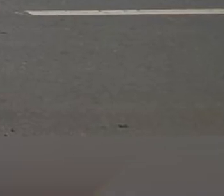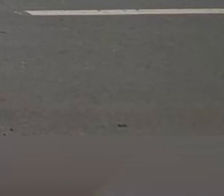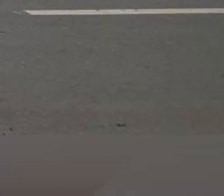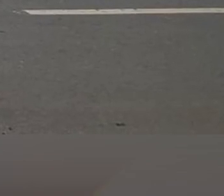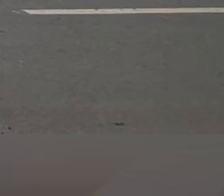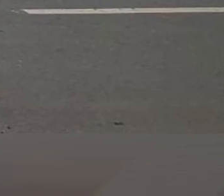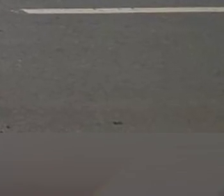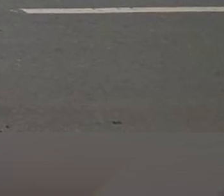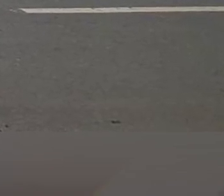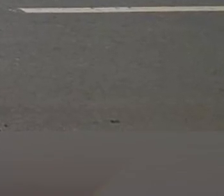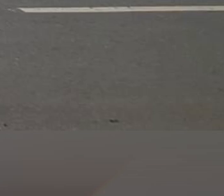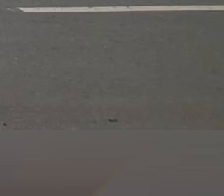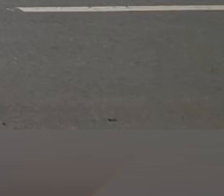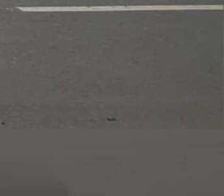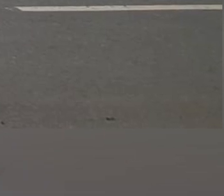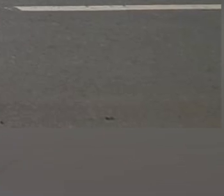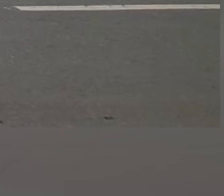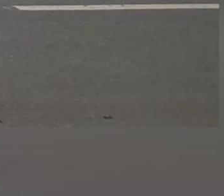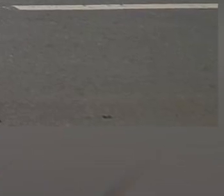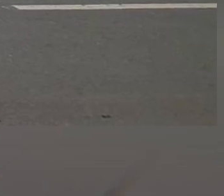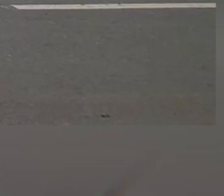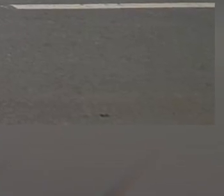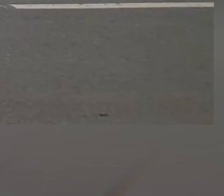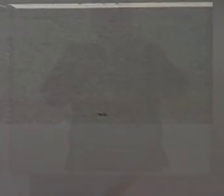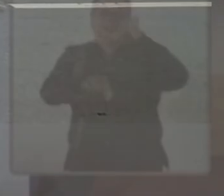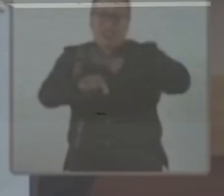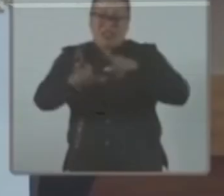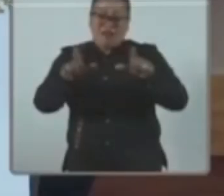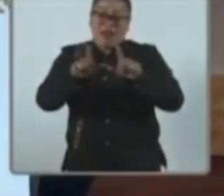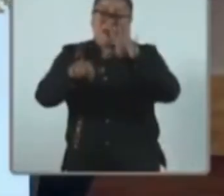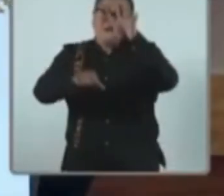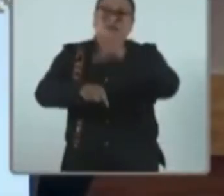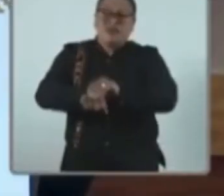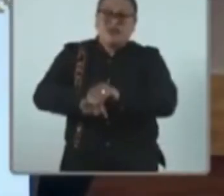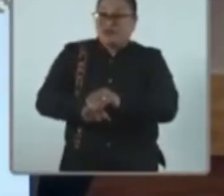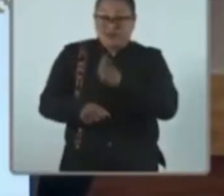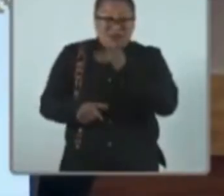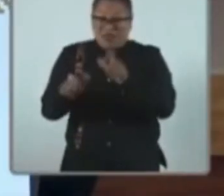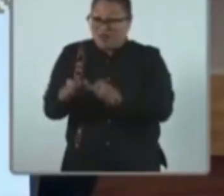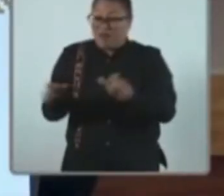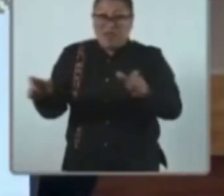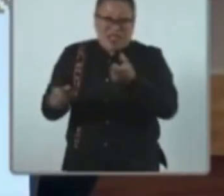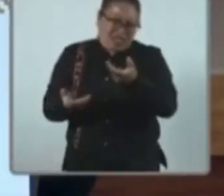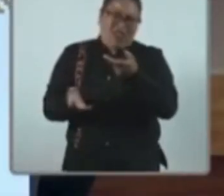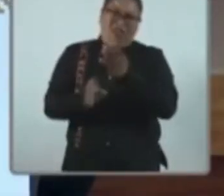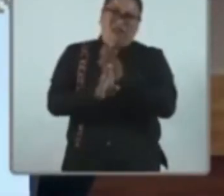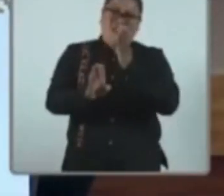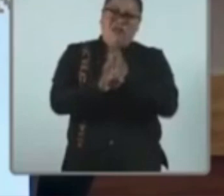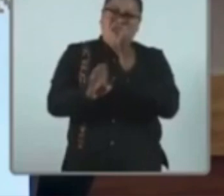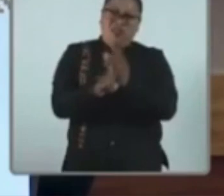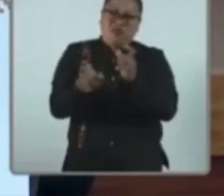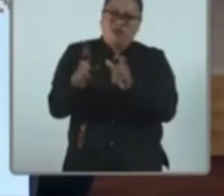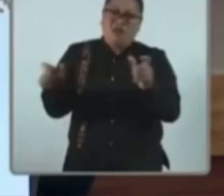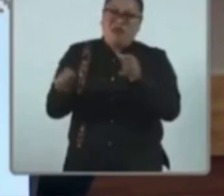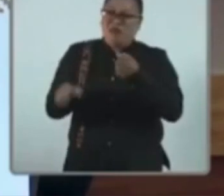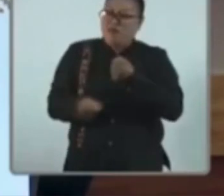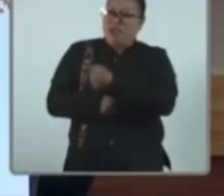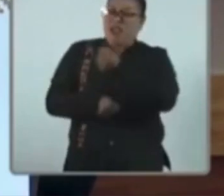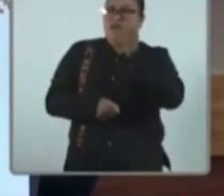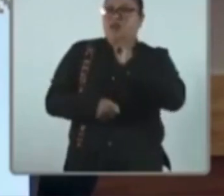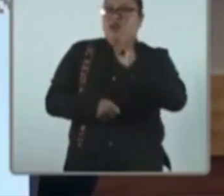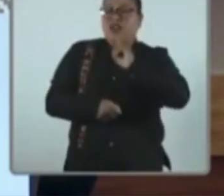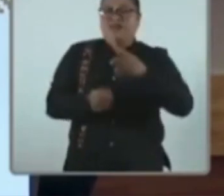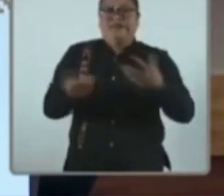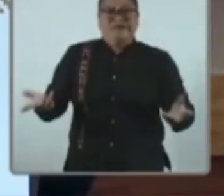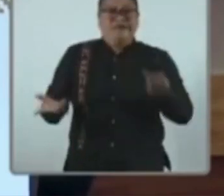no van a permitir chantajes ni condicionamientos. Recordó que durante 2 administraciones no se pudo echar a andar el servicio del